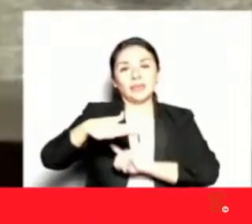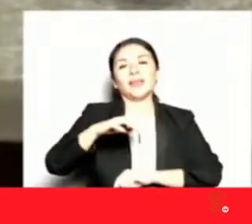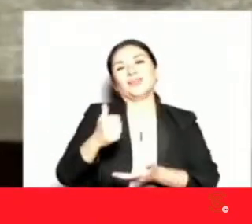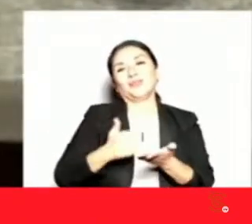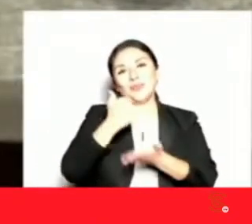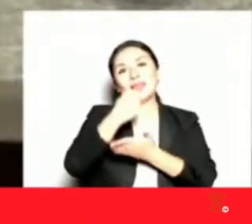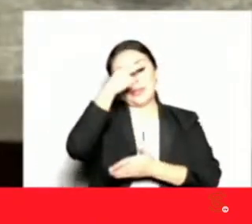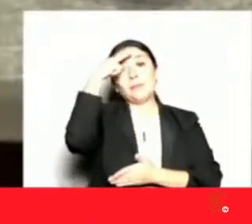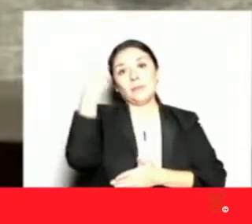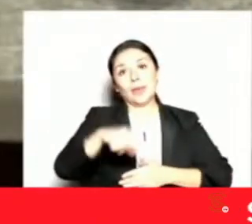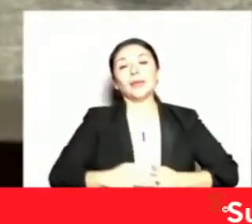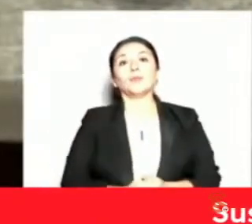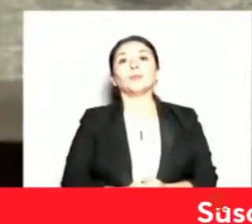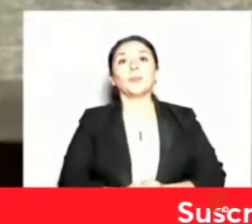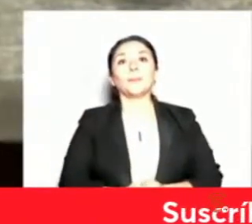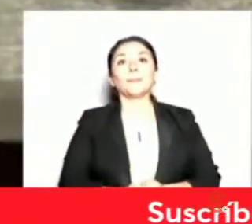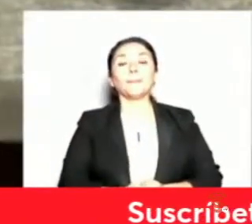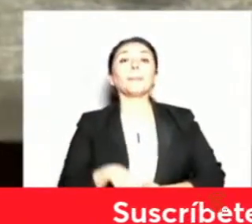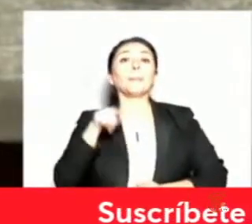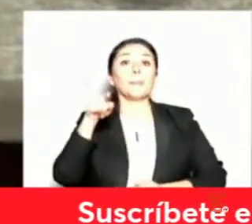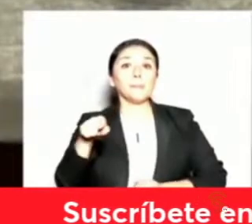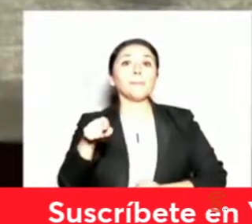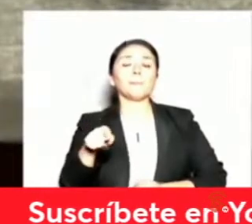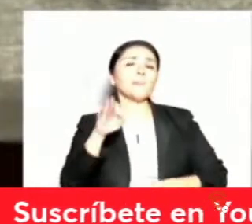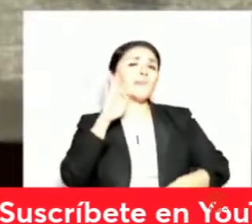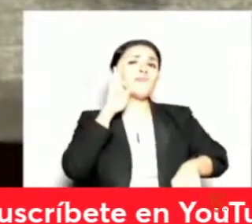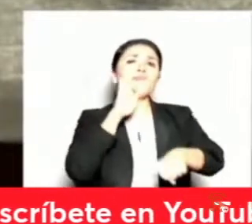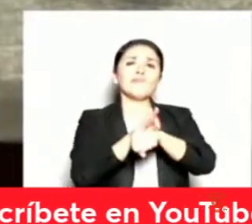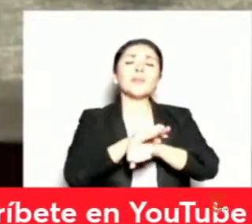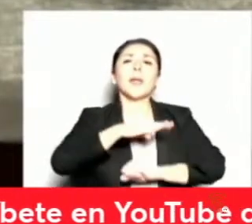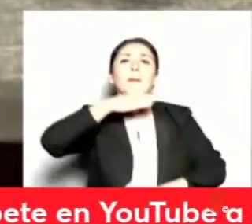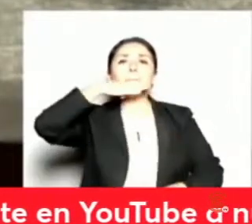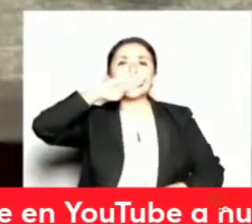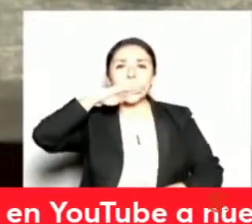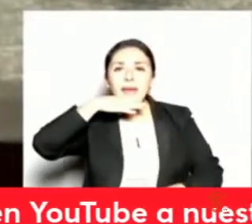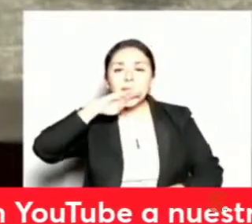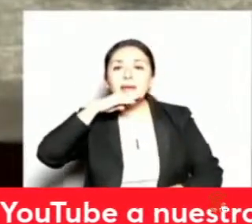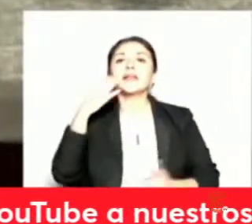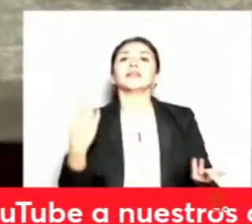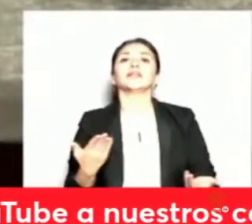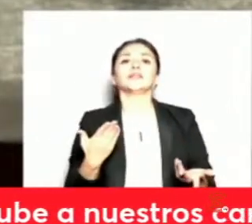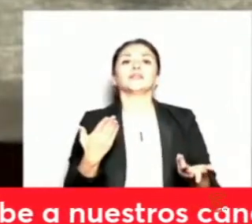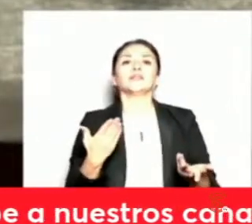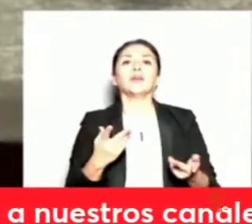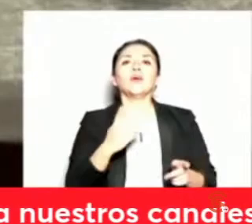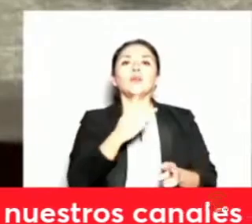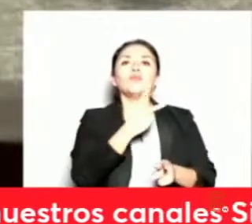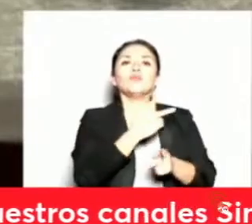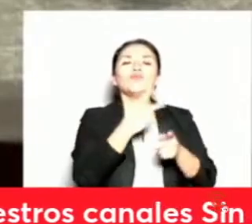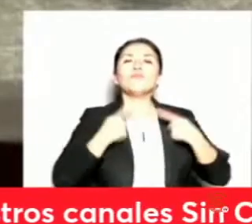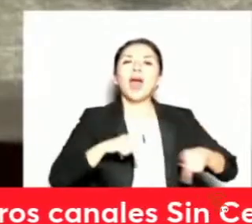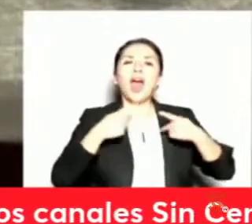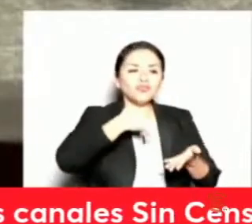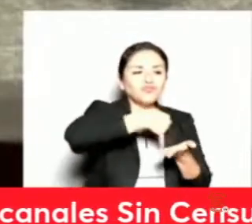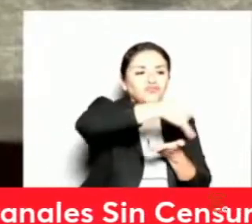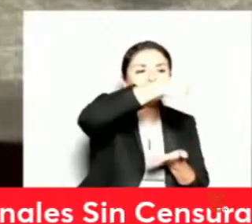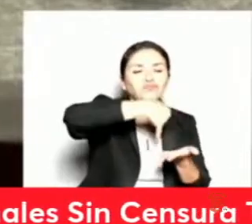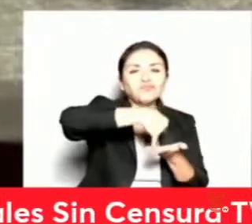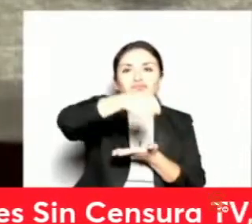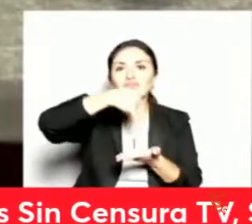la Ciudad de México. Ha sido defensora del maíz y de nuestros productores de las zonas